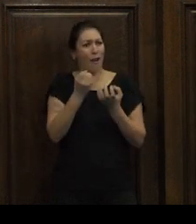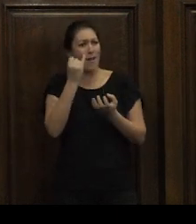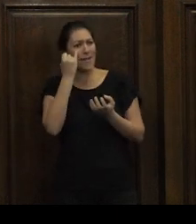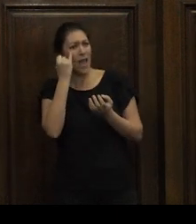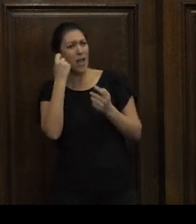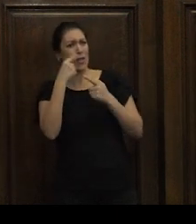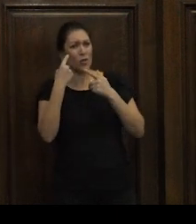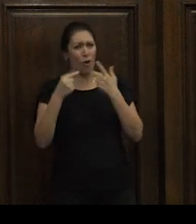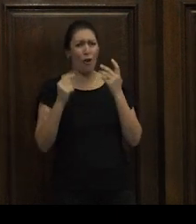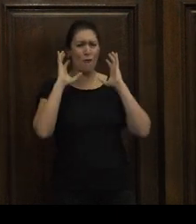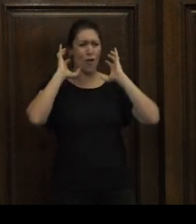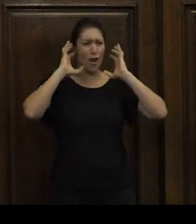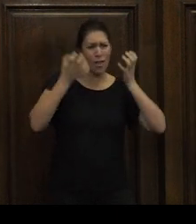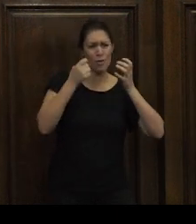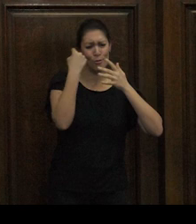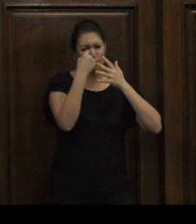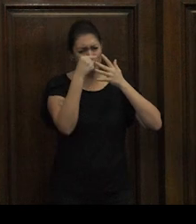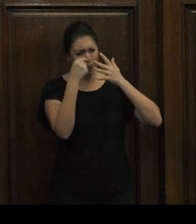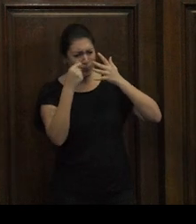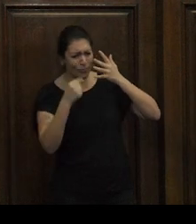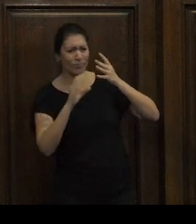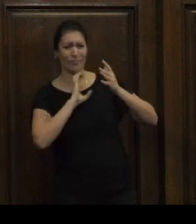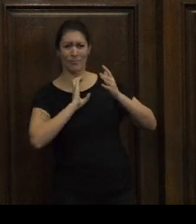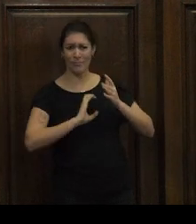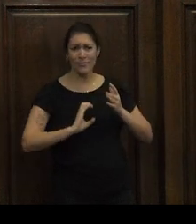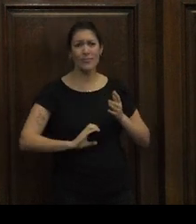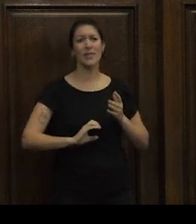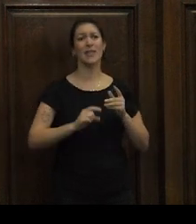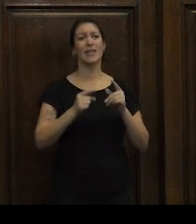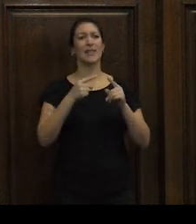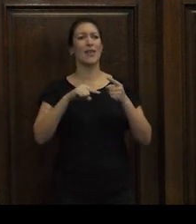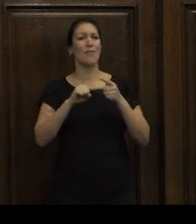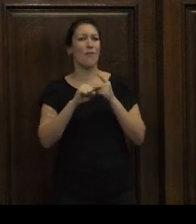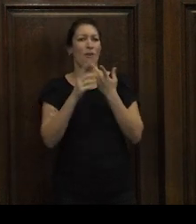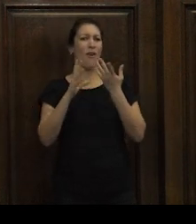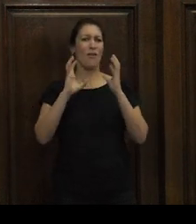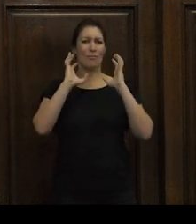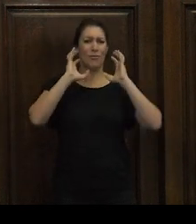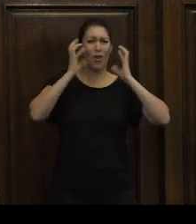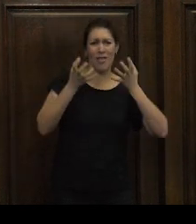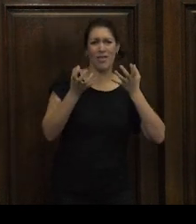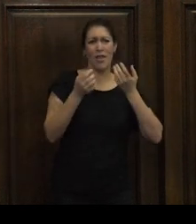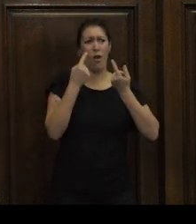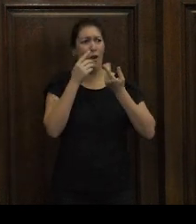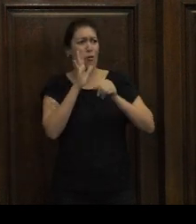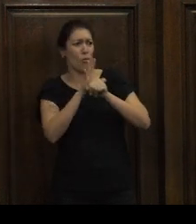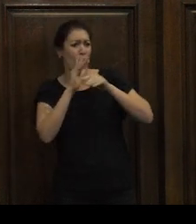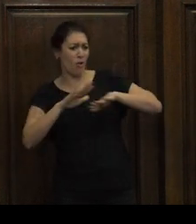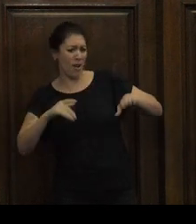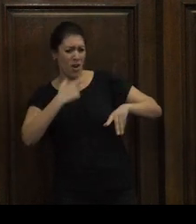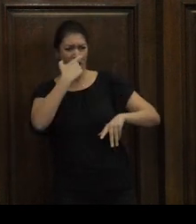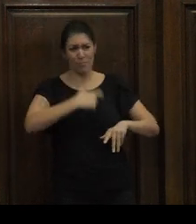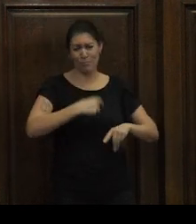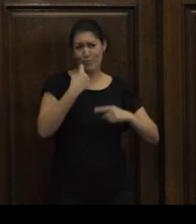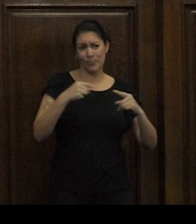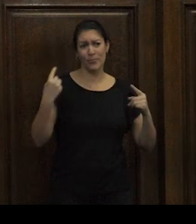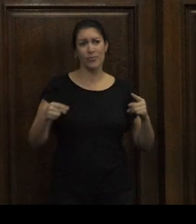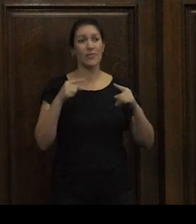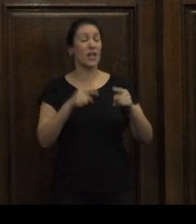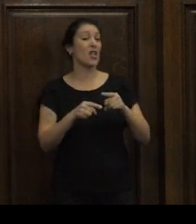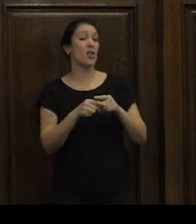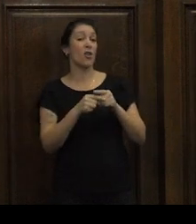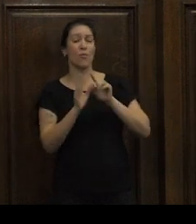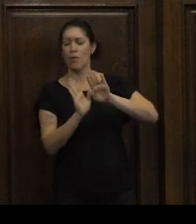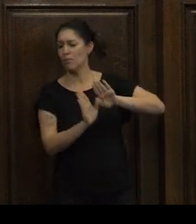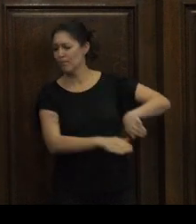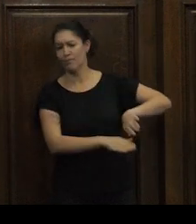sexuales, impulsos agresivos, violentos, inconscientes, más o menos salvajes o infantiles, digamos así, renunciar a todo